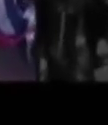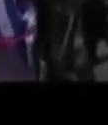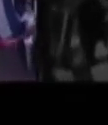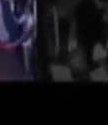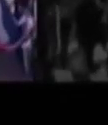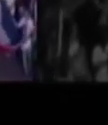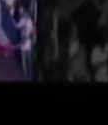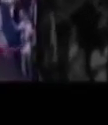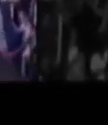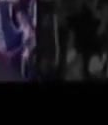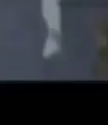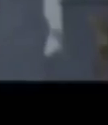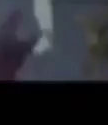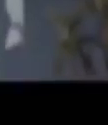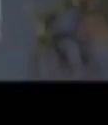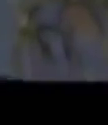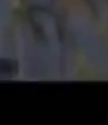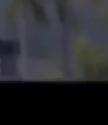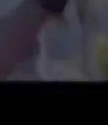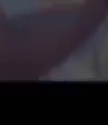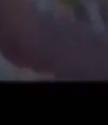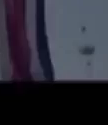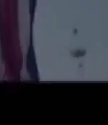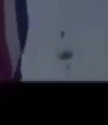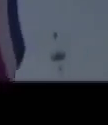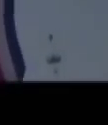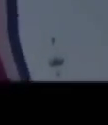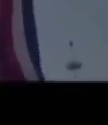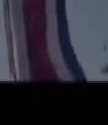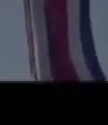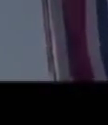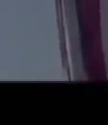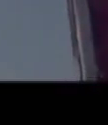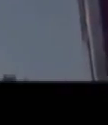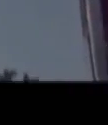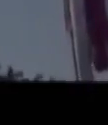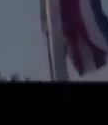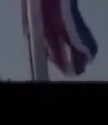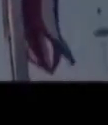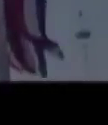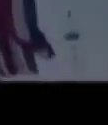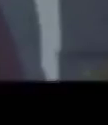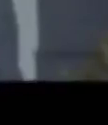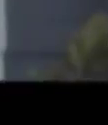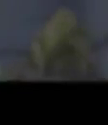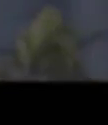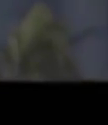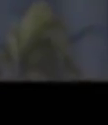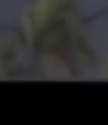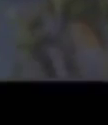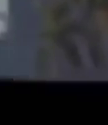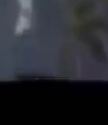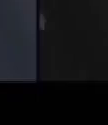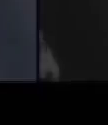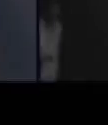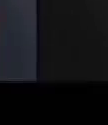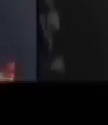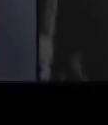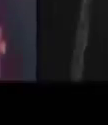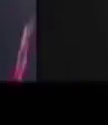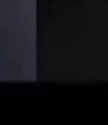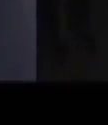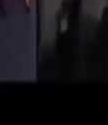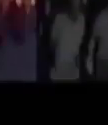Quirón le pusimos zancadilla. Ni en el Pentágono existe tecnología que pueda destruir a Cuba y su filosofía. Y